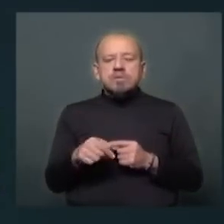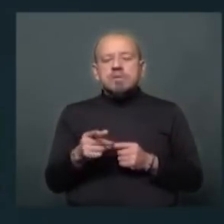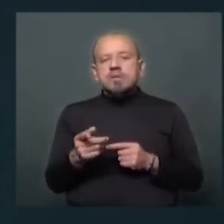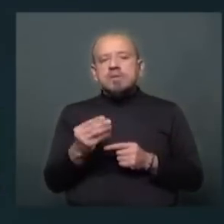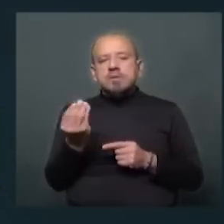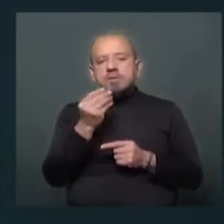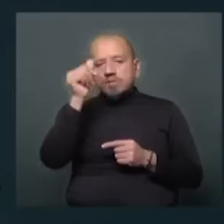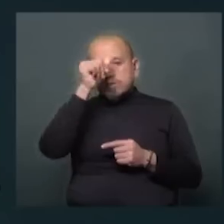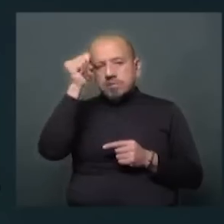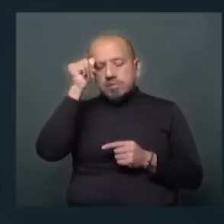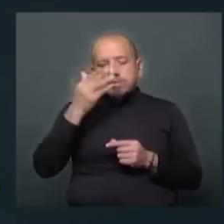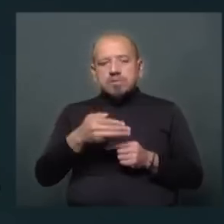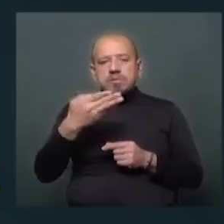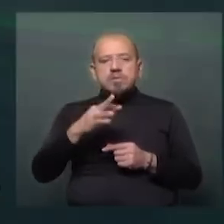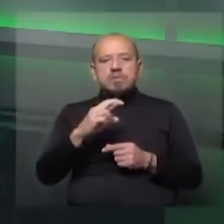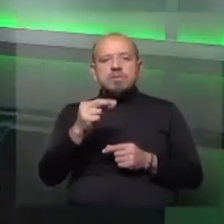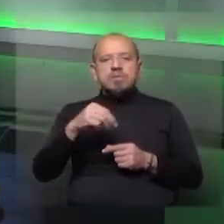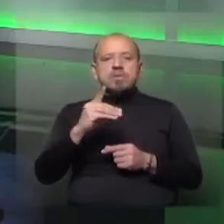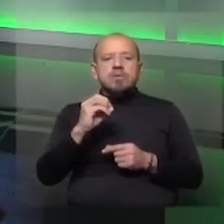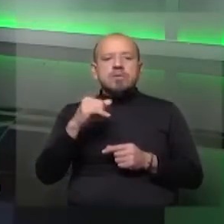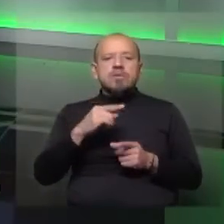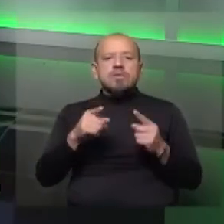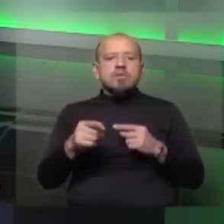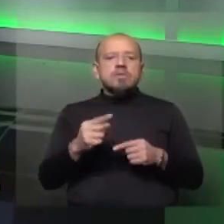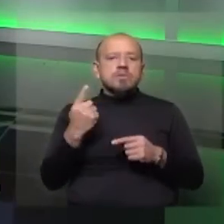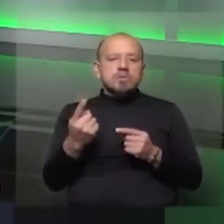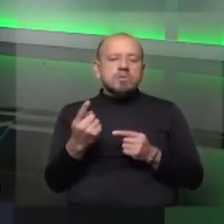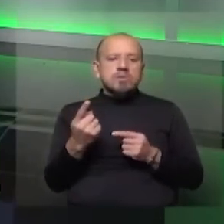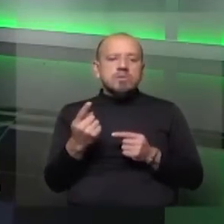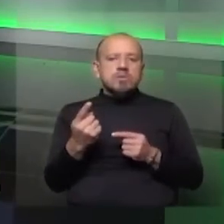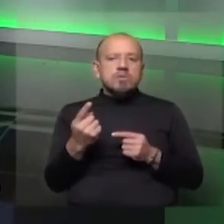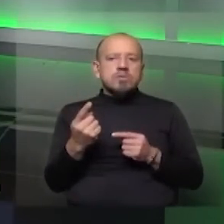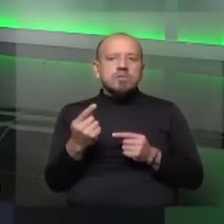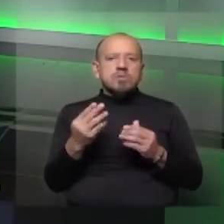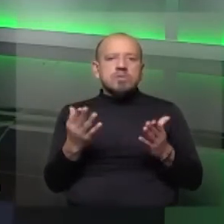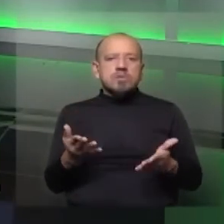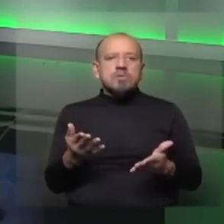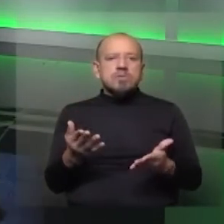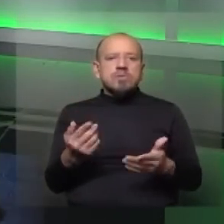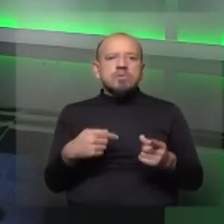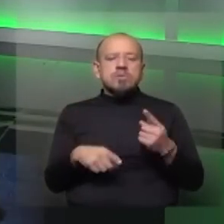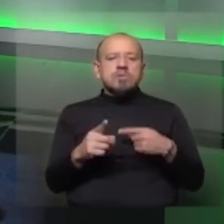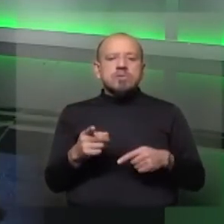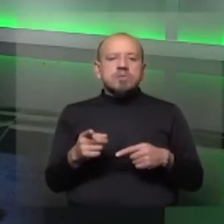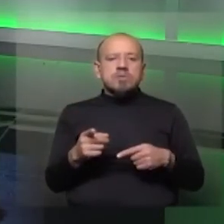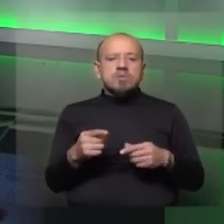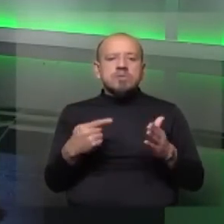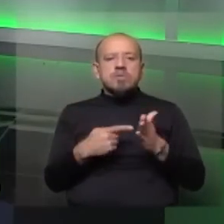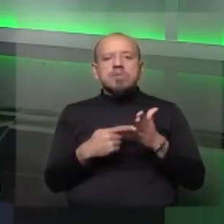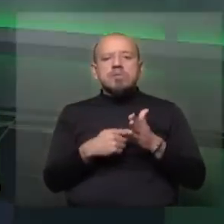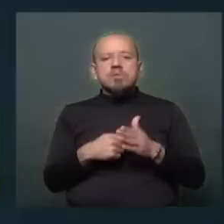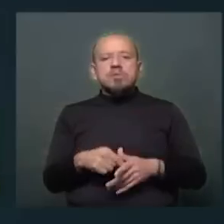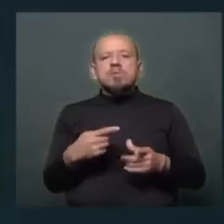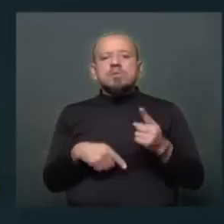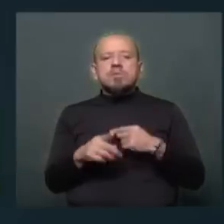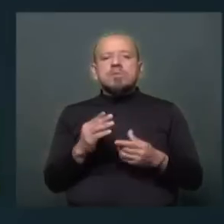nada tiene el protagónico de Luis brandoni y eh un protagónico que se expresa digamos con la llegada de la Buenos Aires en el último capítulo pero que